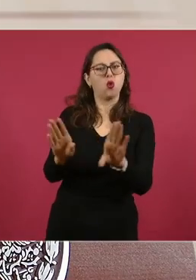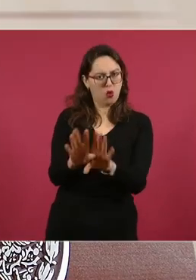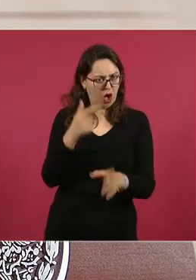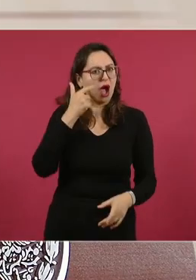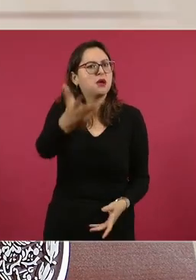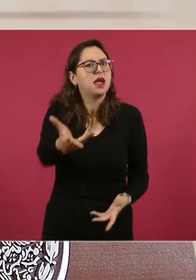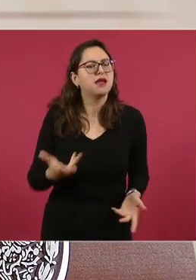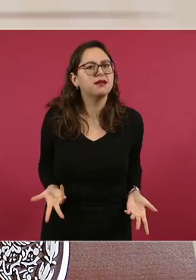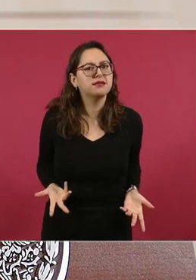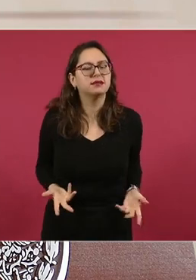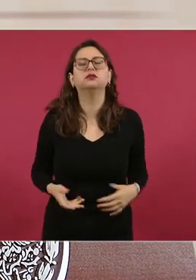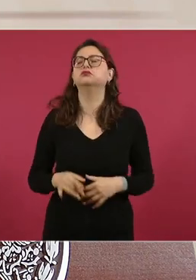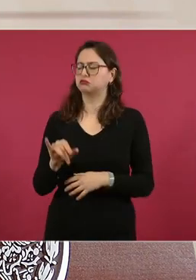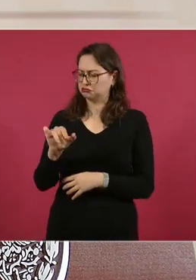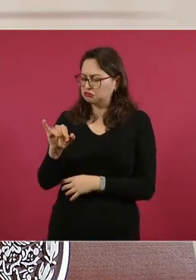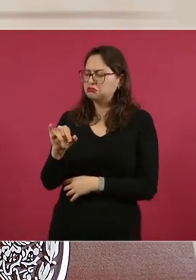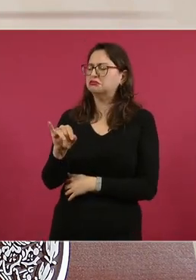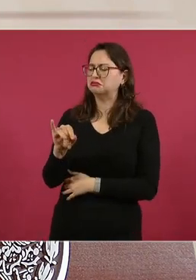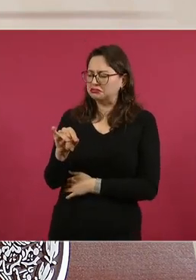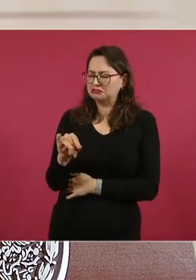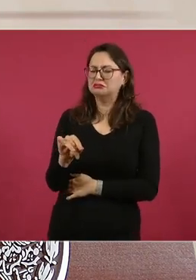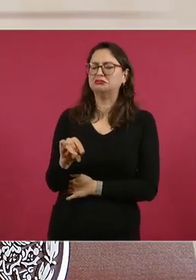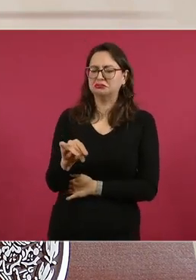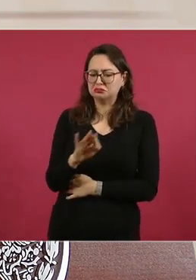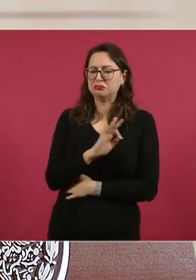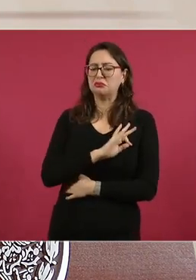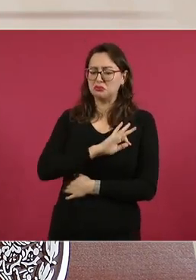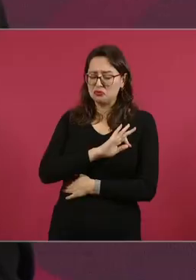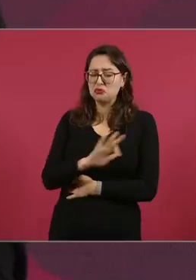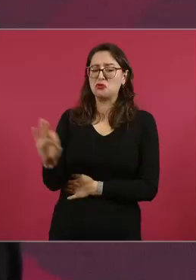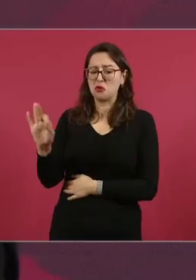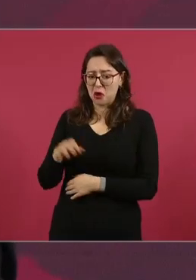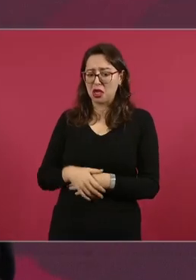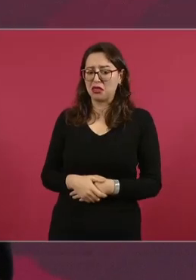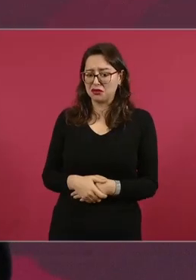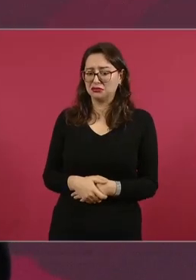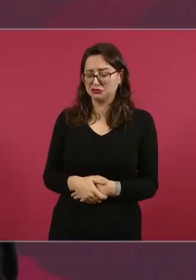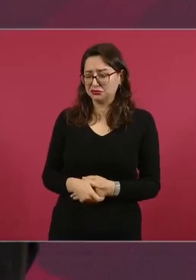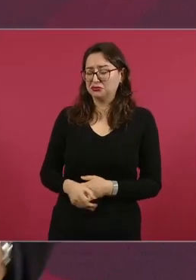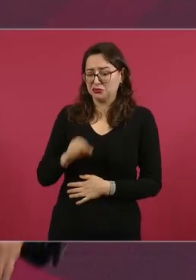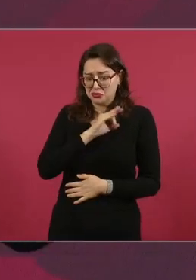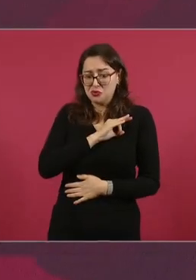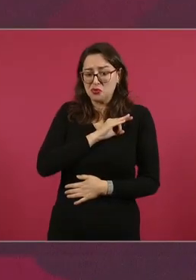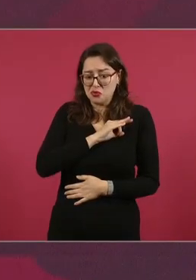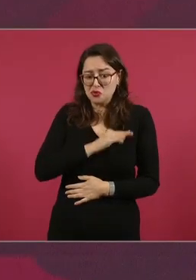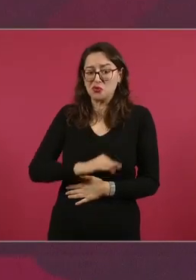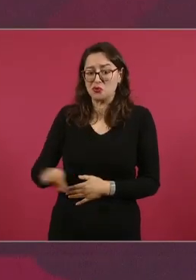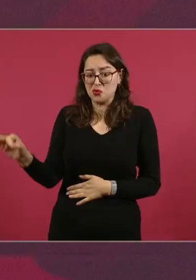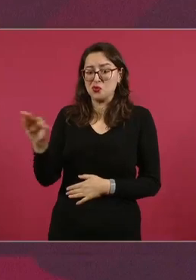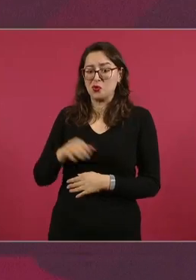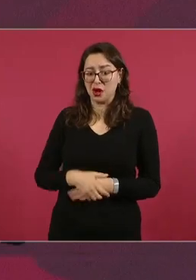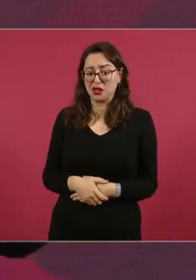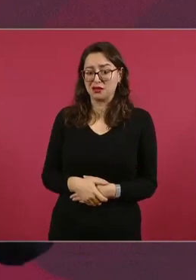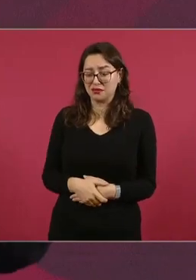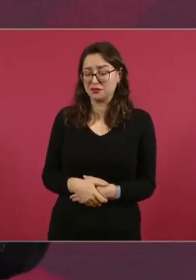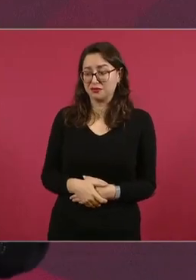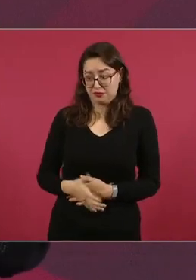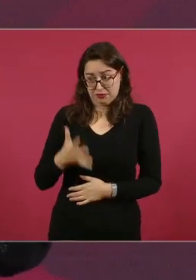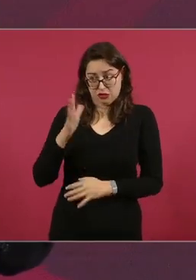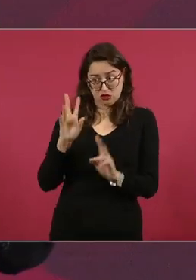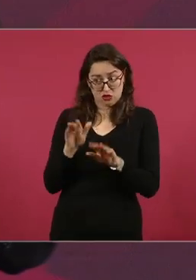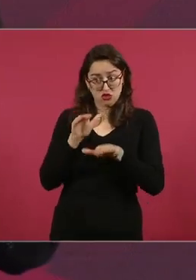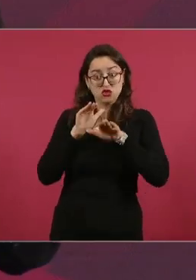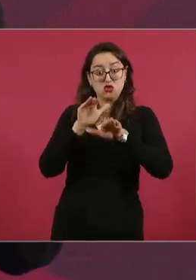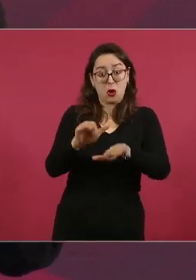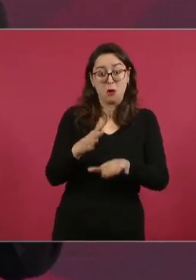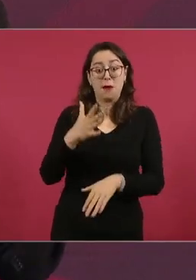Sí. Sencillamente, de que no hay ninguna prueba. Te estoy contestando por lo que tiene que ver conmigo.